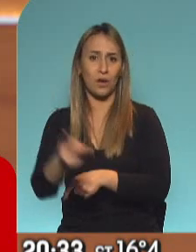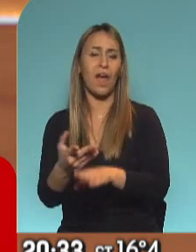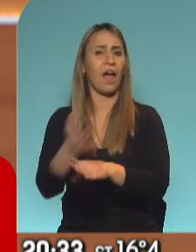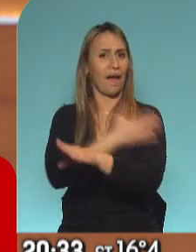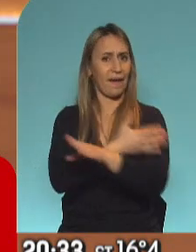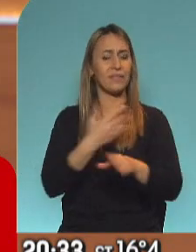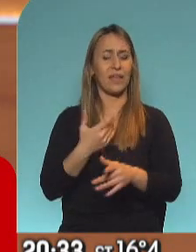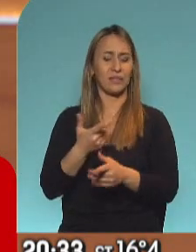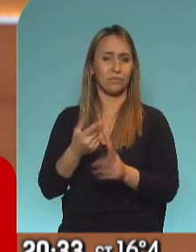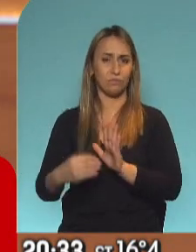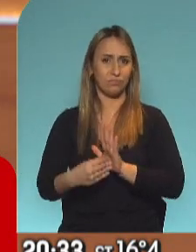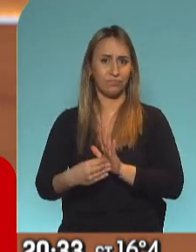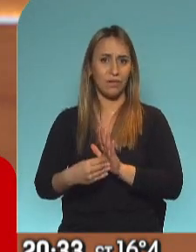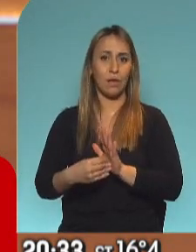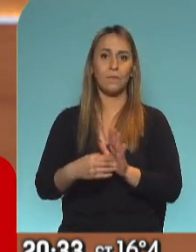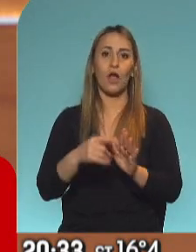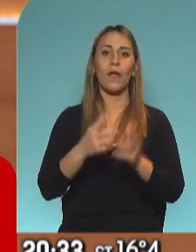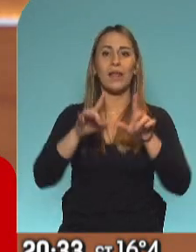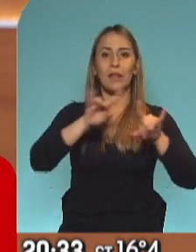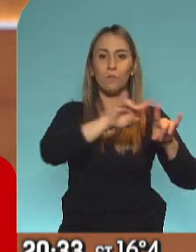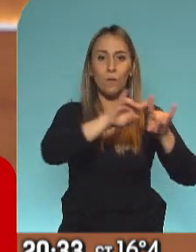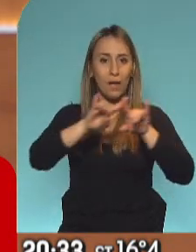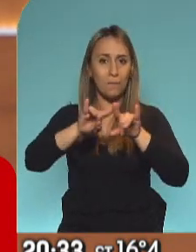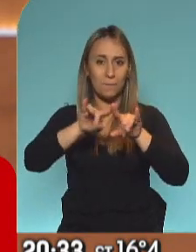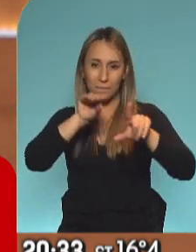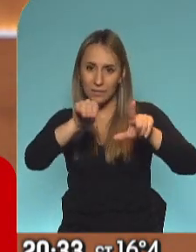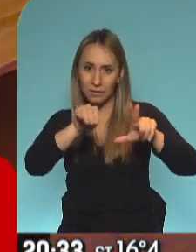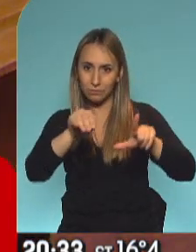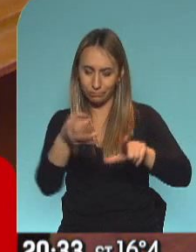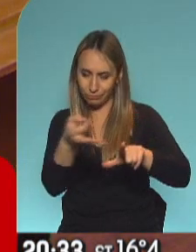anterioridad, pero que ya estaban reflejados en el sitio web y efectivamente así están. Vamos a hacer una pausa.